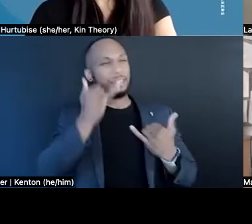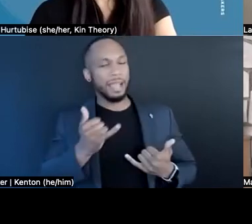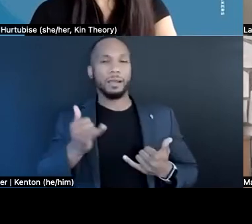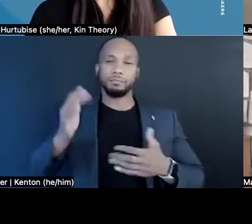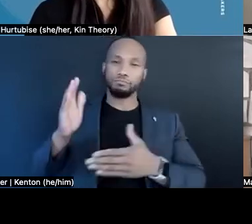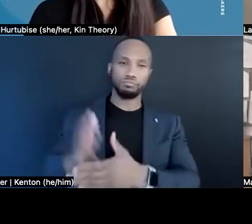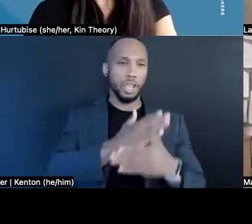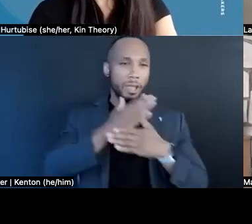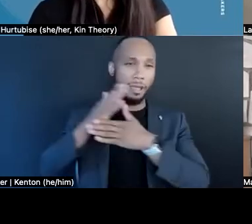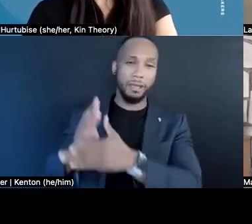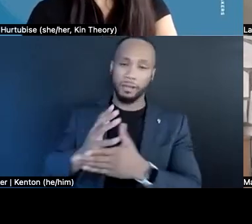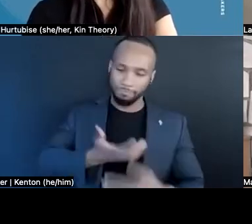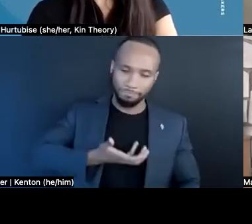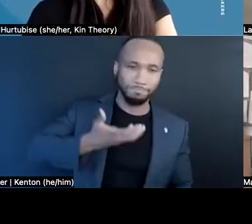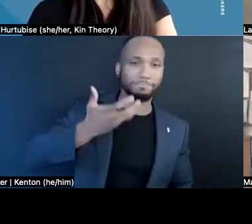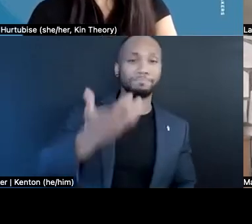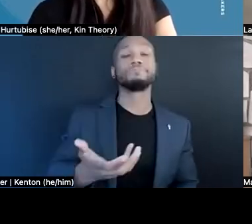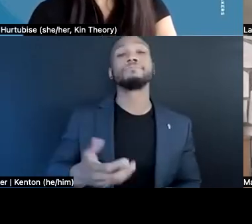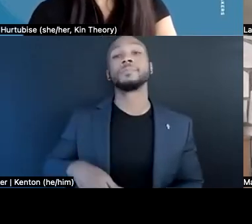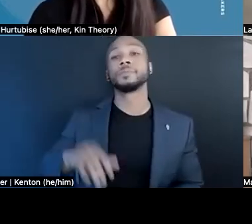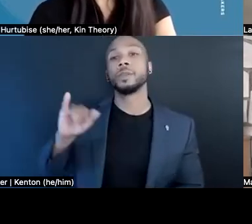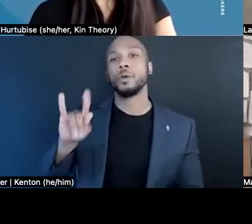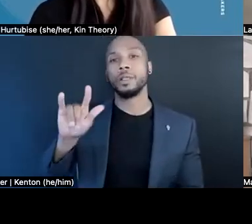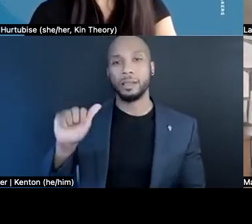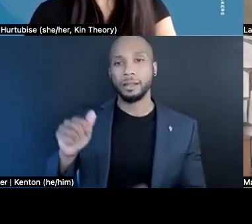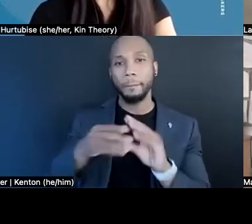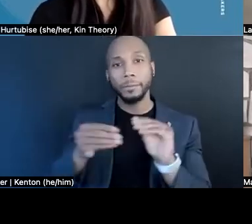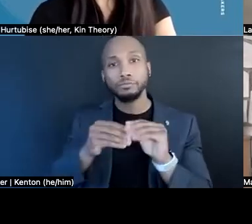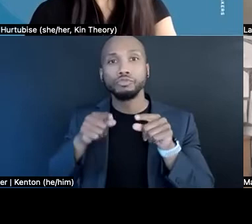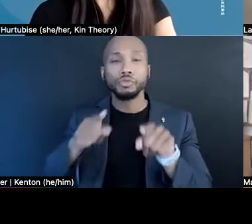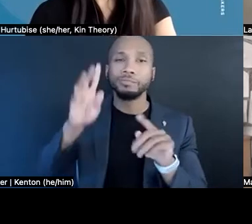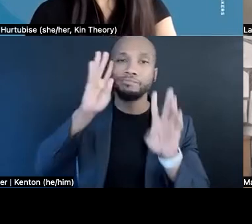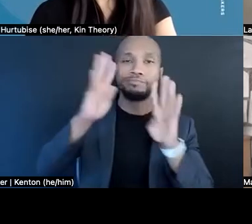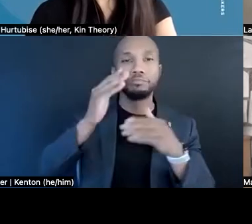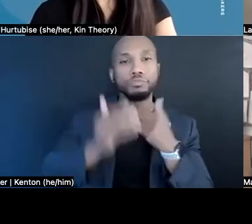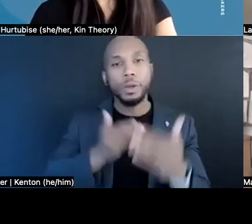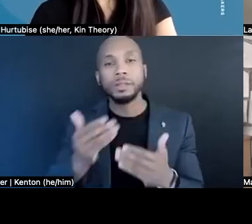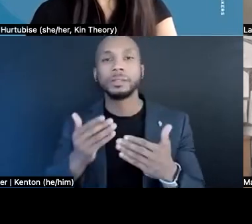Juliana también en estos procesos creativos de hacer una